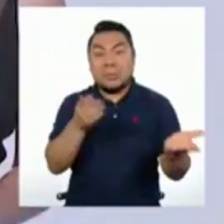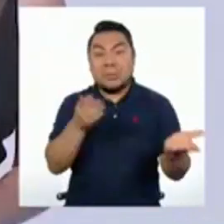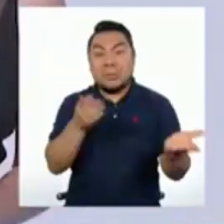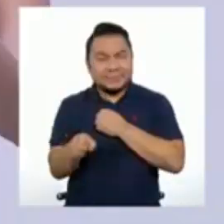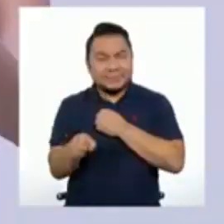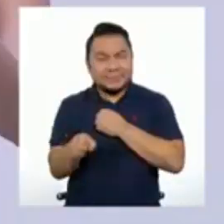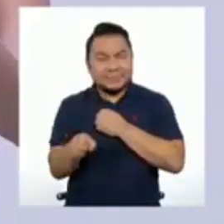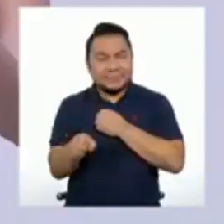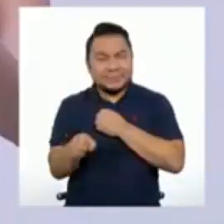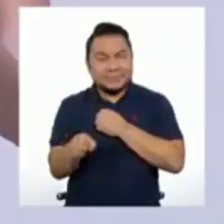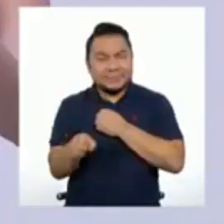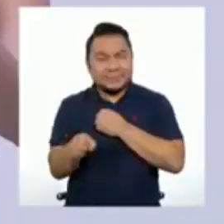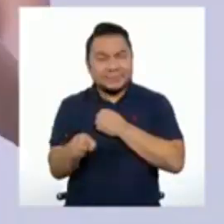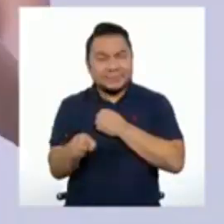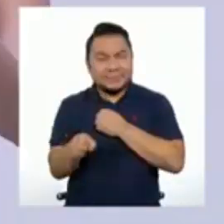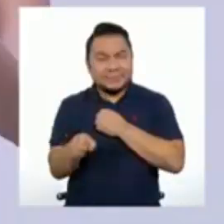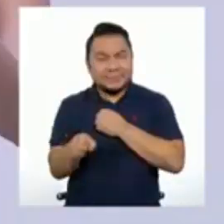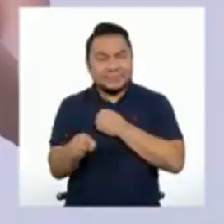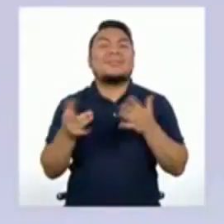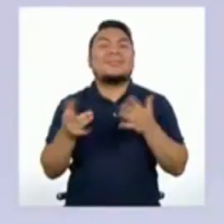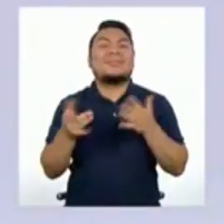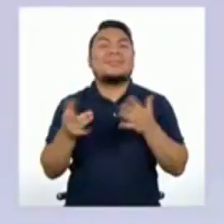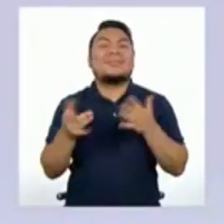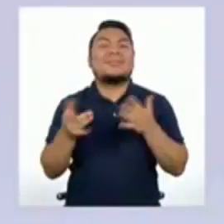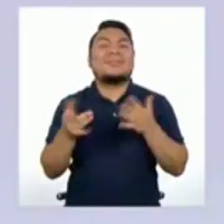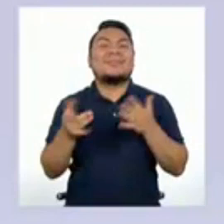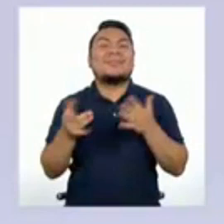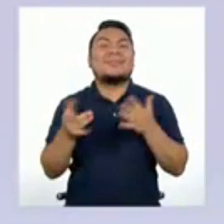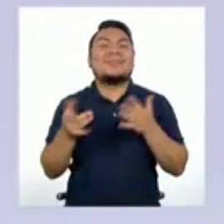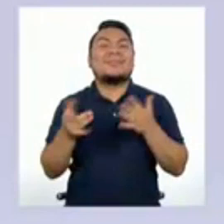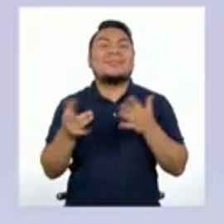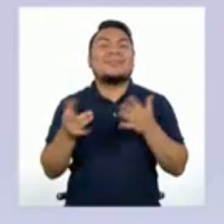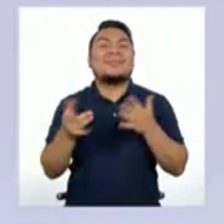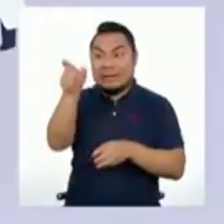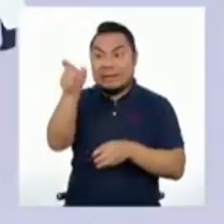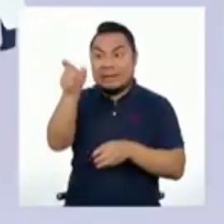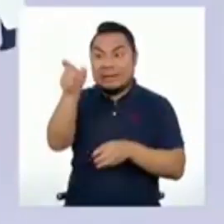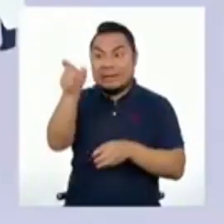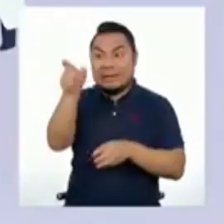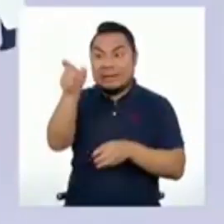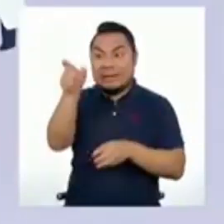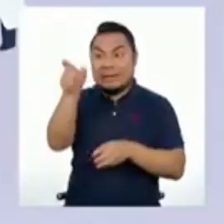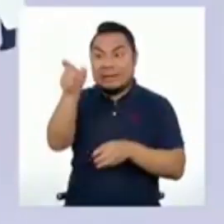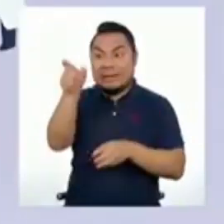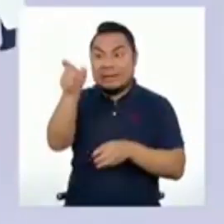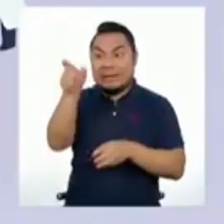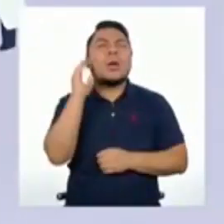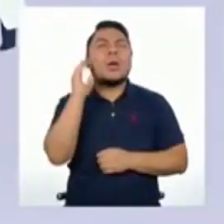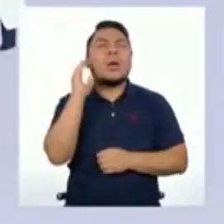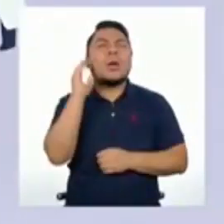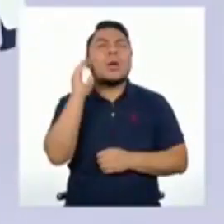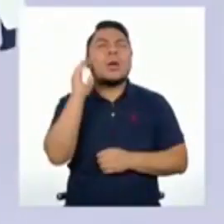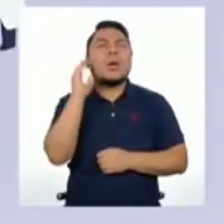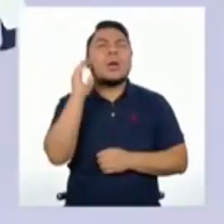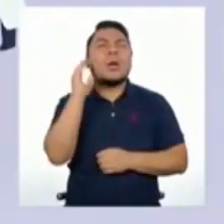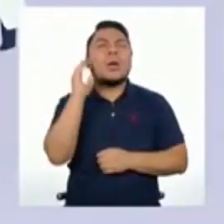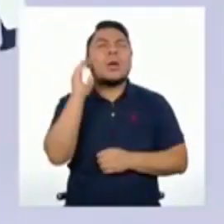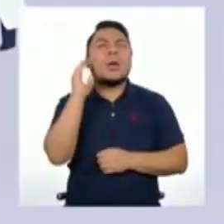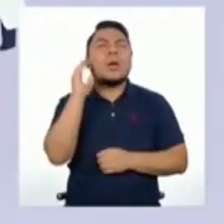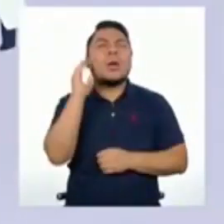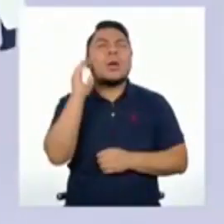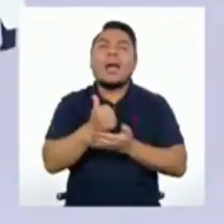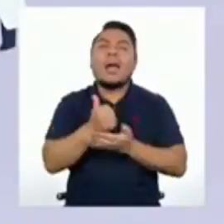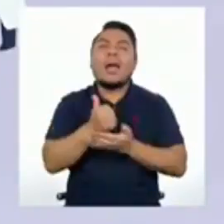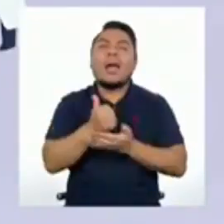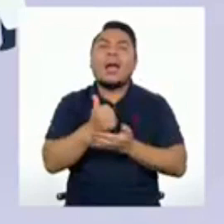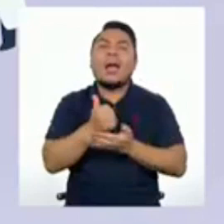los científicos, podemos crear una solución tecnológica que ayude a nuestro ambiente. ¿De qué se trata este método? Pues a